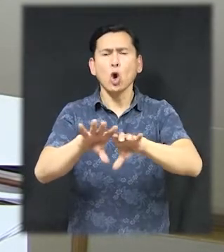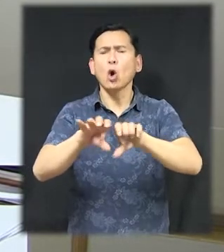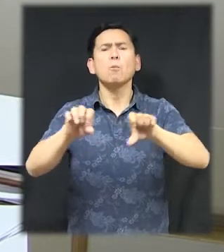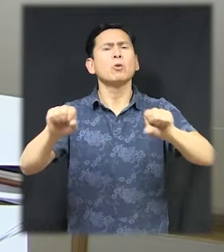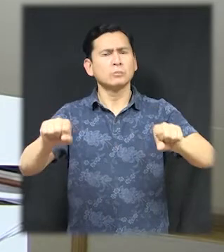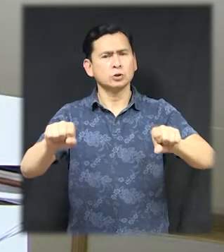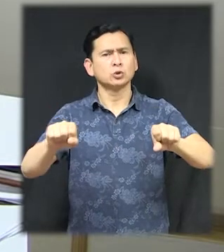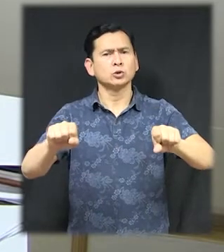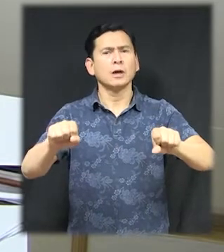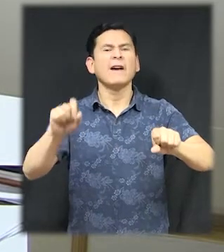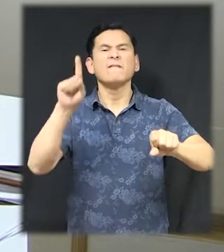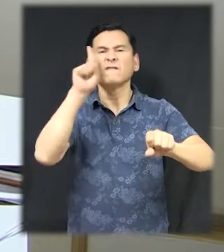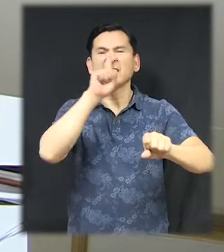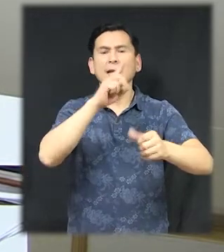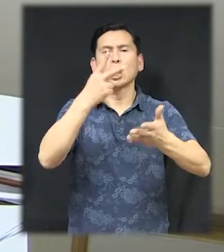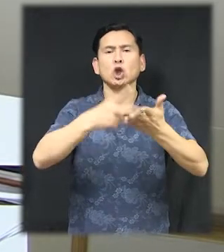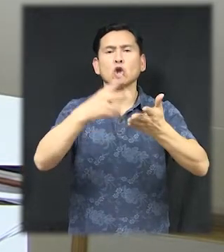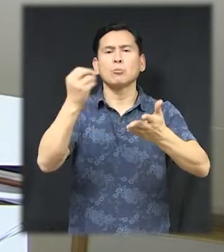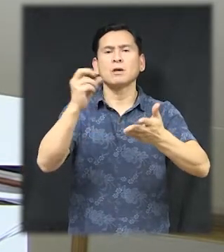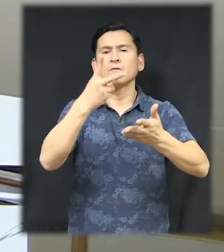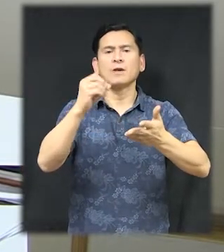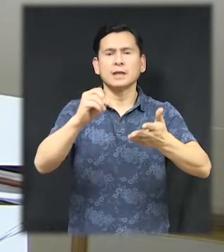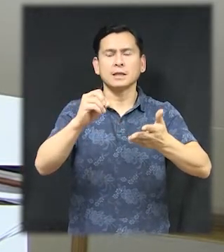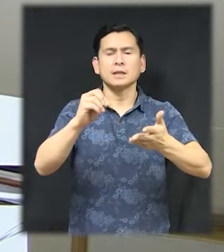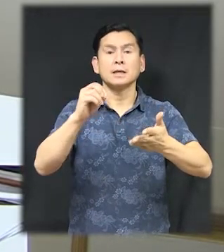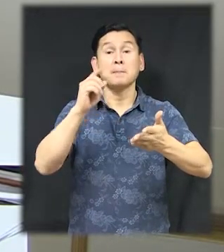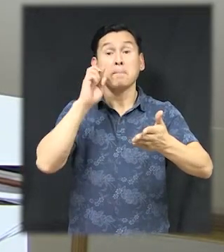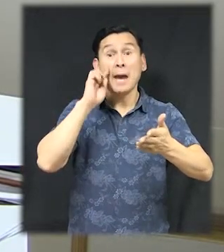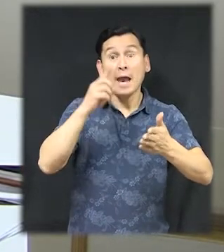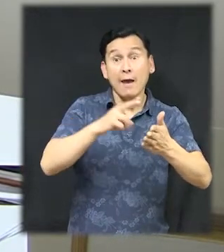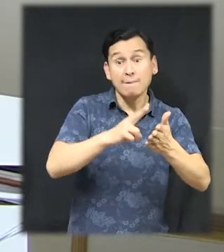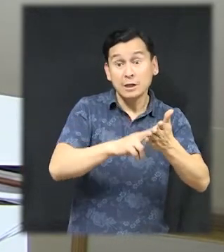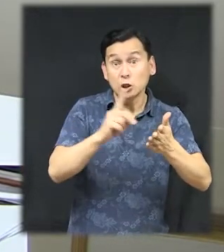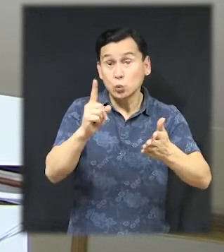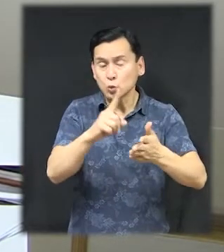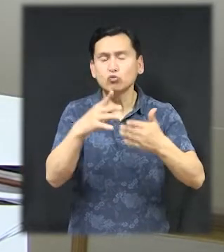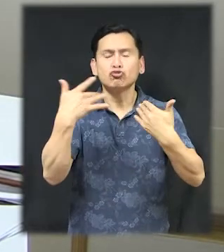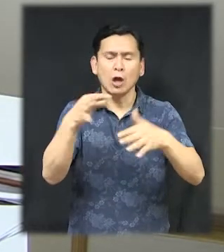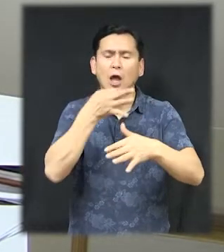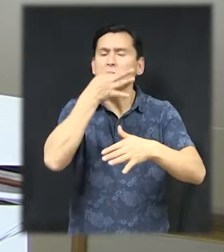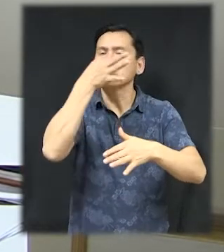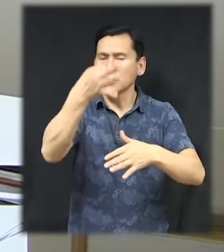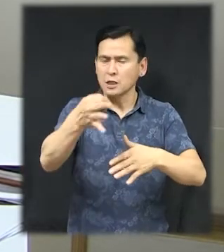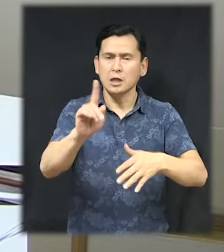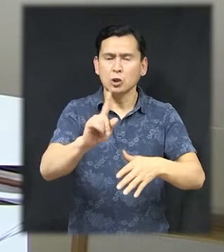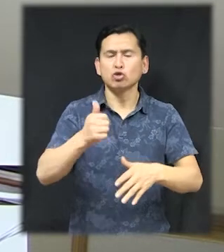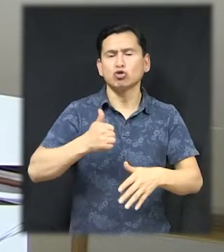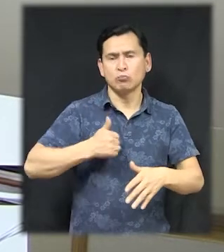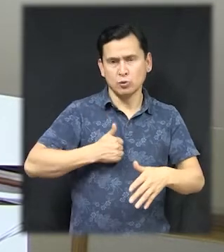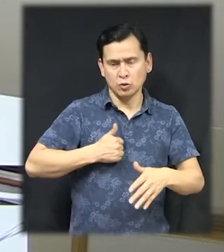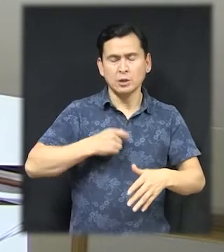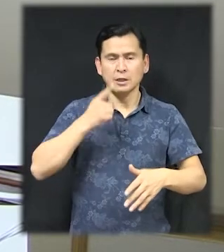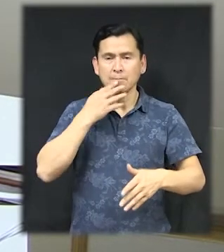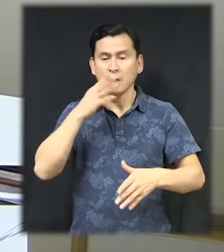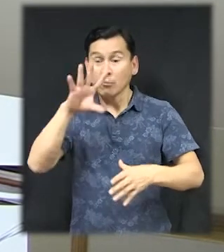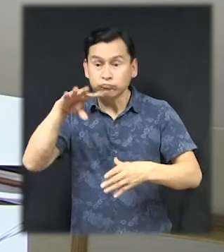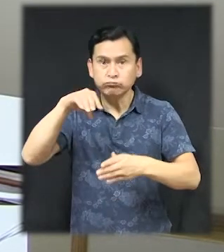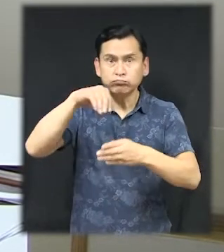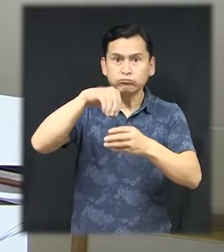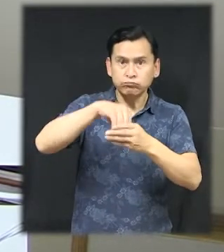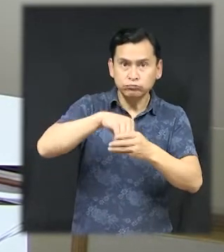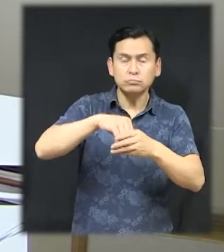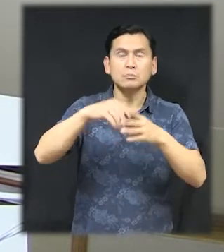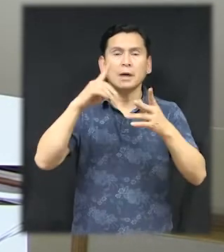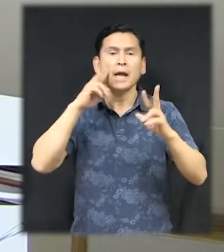cambios que nos obliga a generar la pandemia y que probablemente hagan que este año sigamos manteniendo como piso y